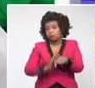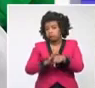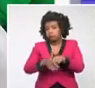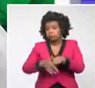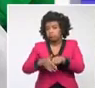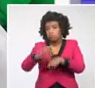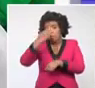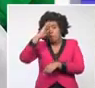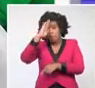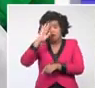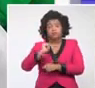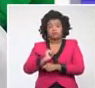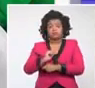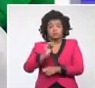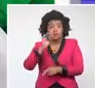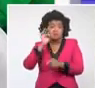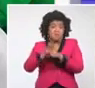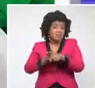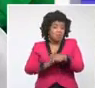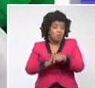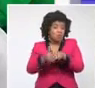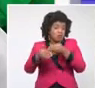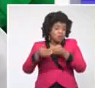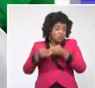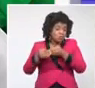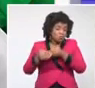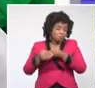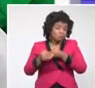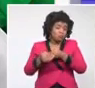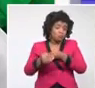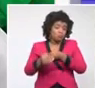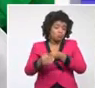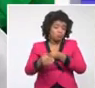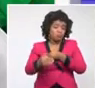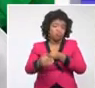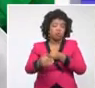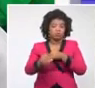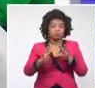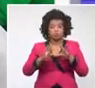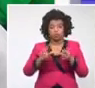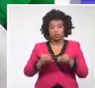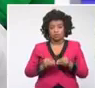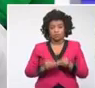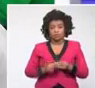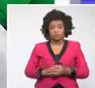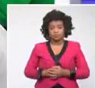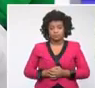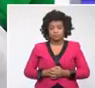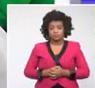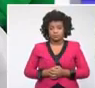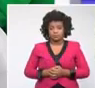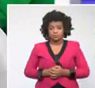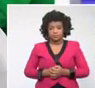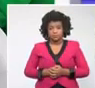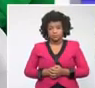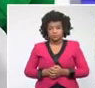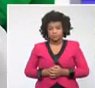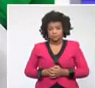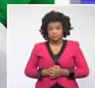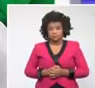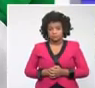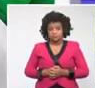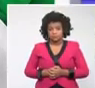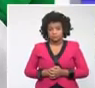de la pandemia. Es el 12,4% de todos los diagnosticados. Y, como